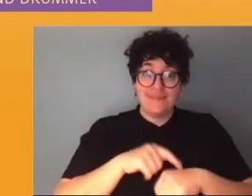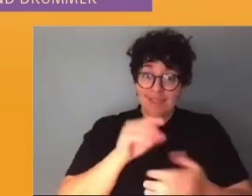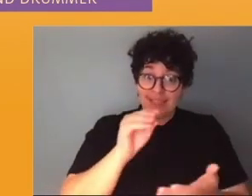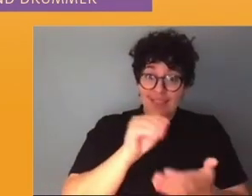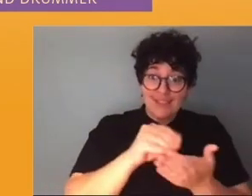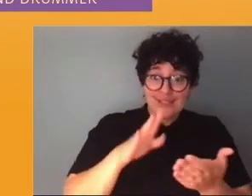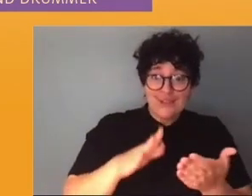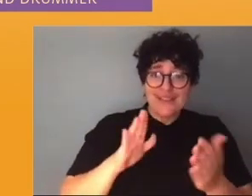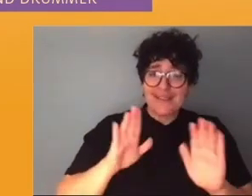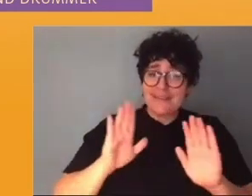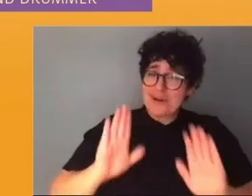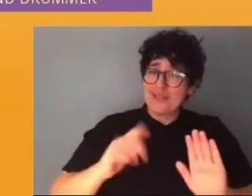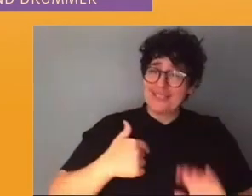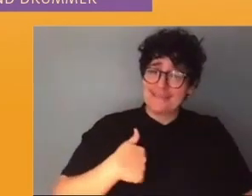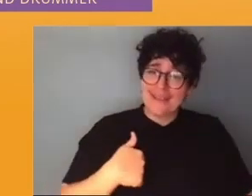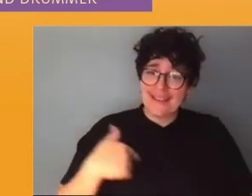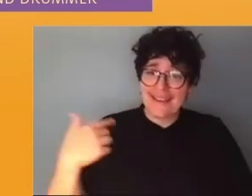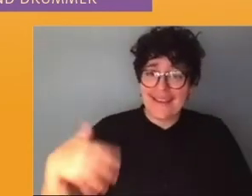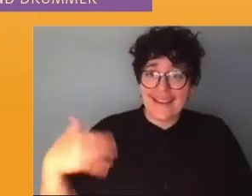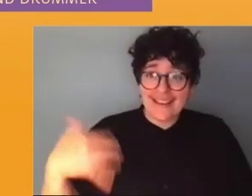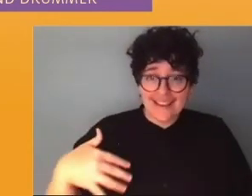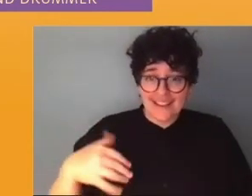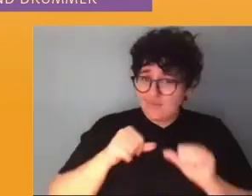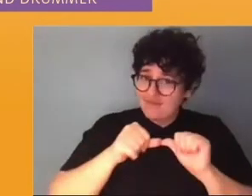me impulsan a seguir adelante.